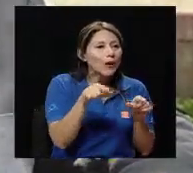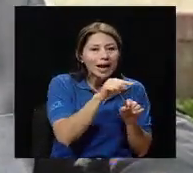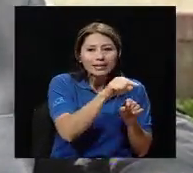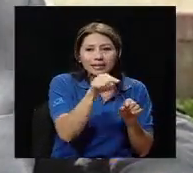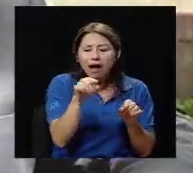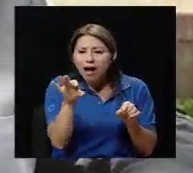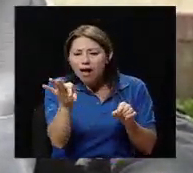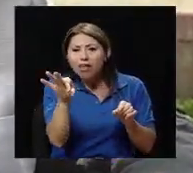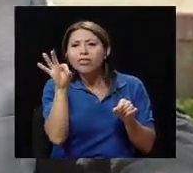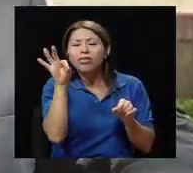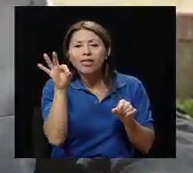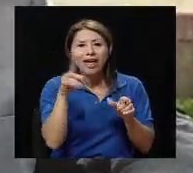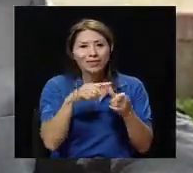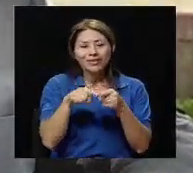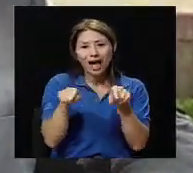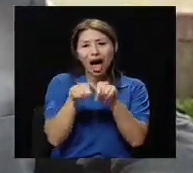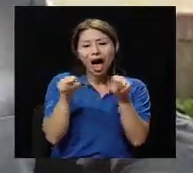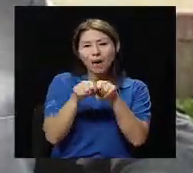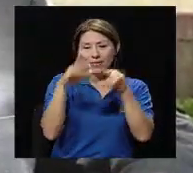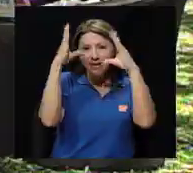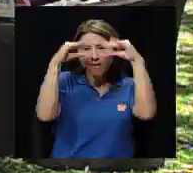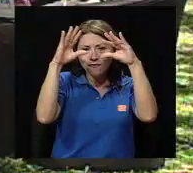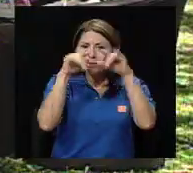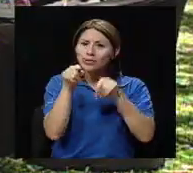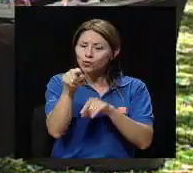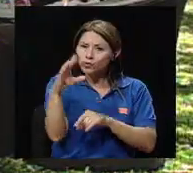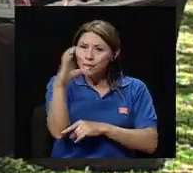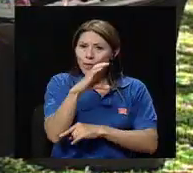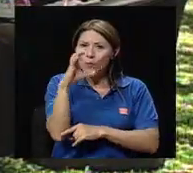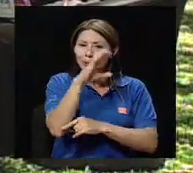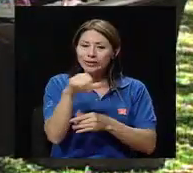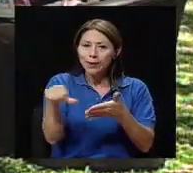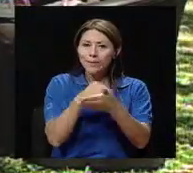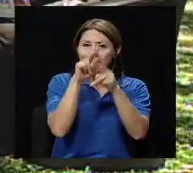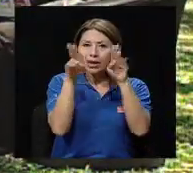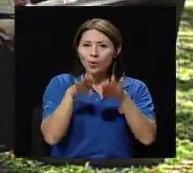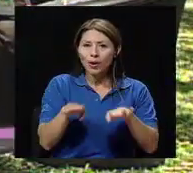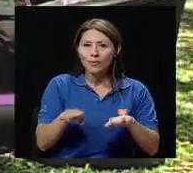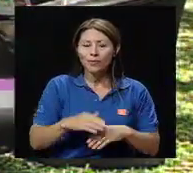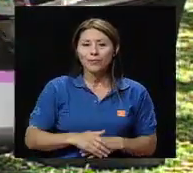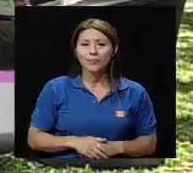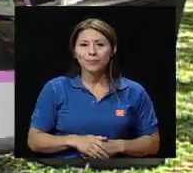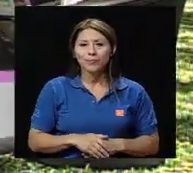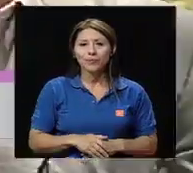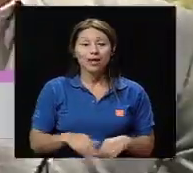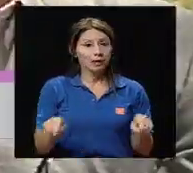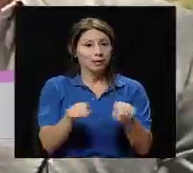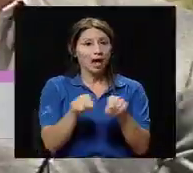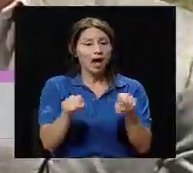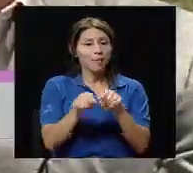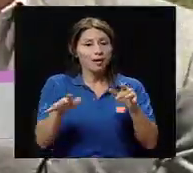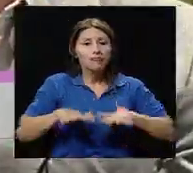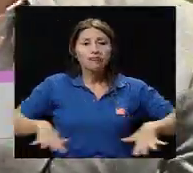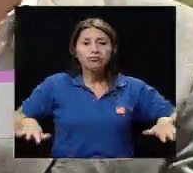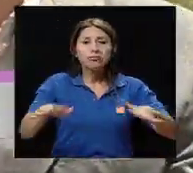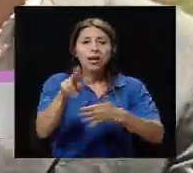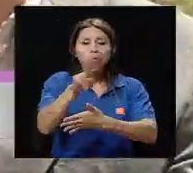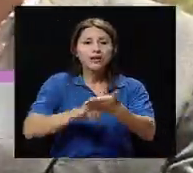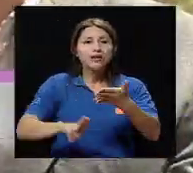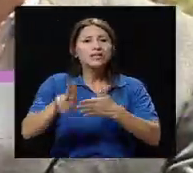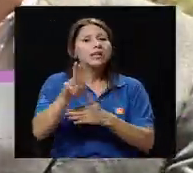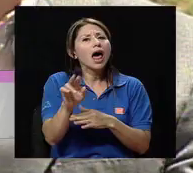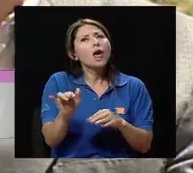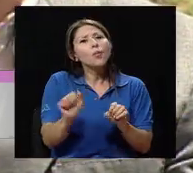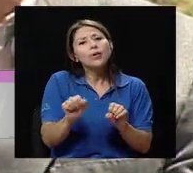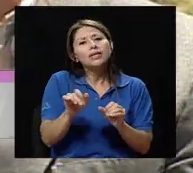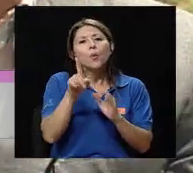informen en la página web. ¿Podría tomarse al espacio universitario, la universidad, como un piloto, como